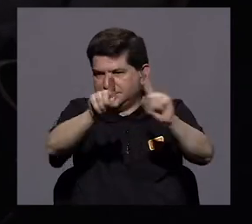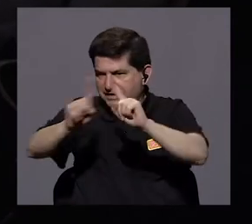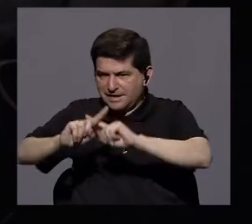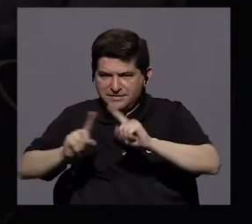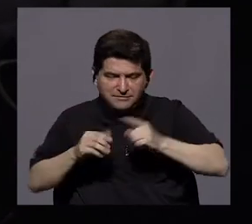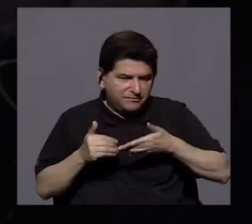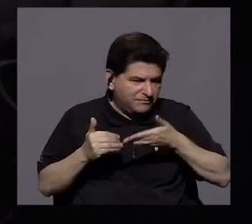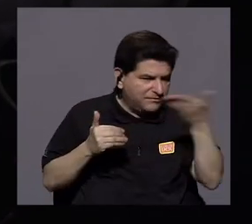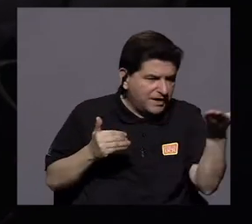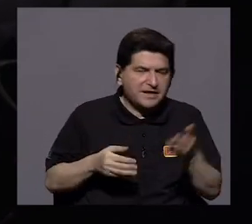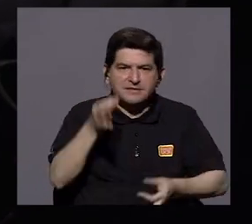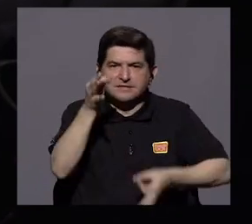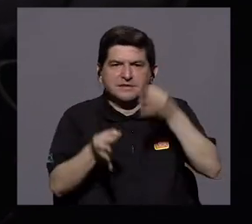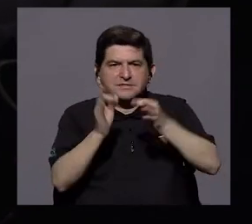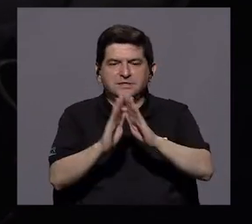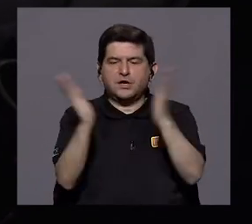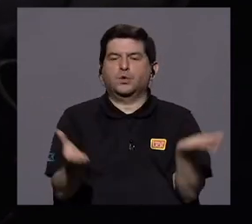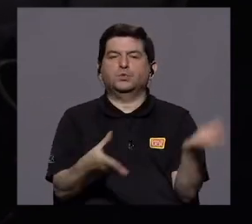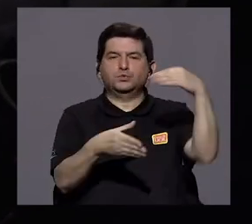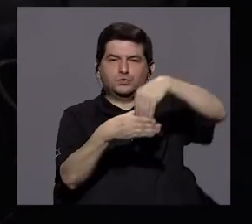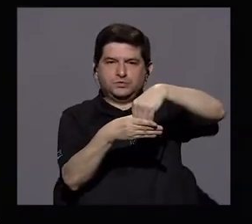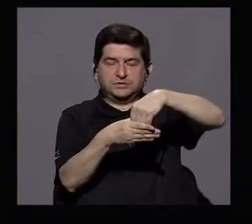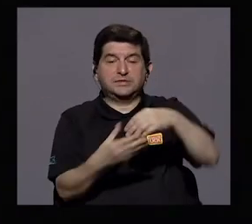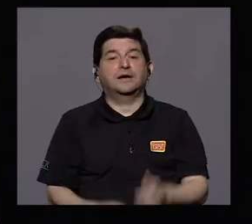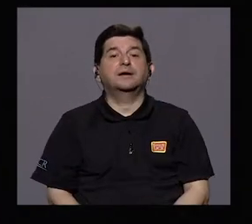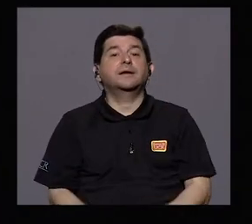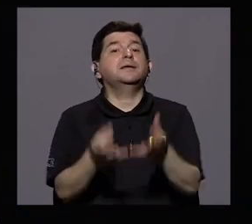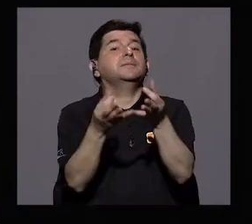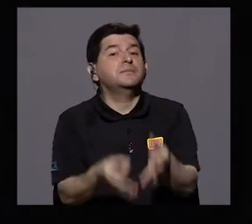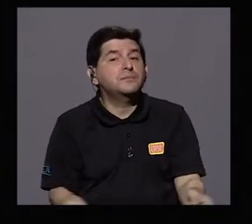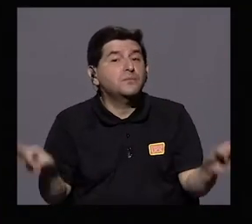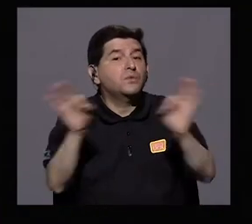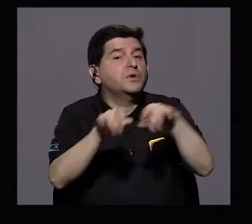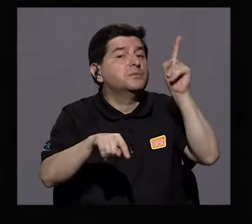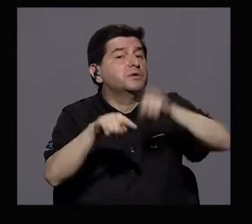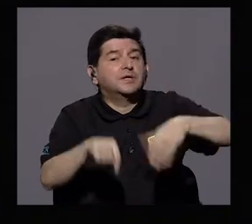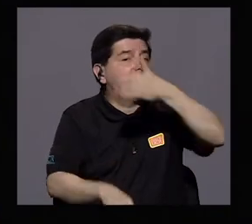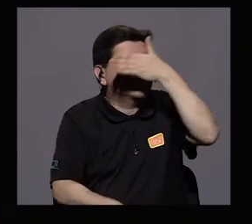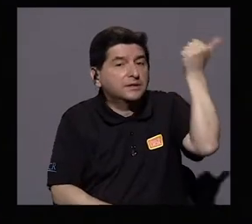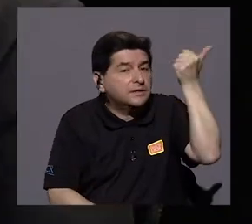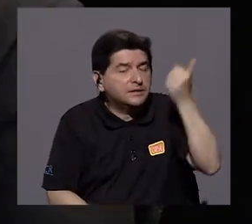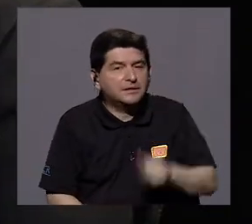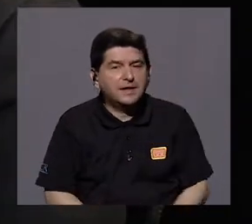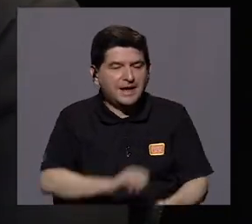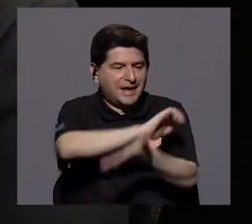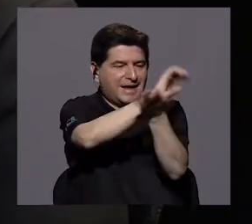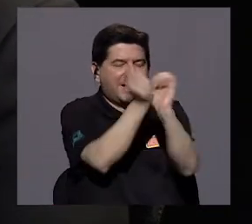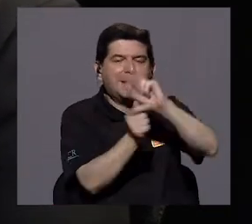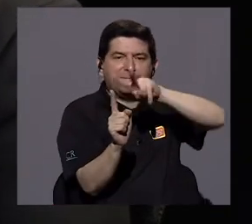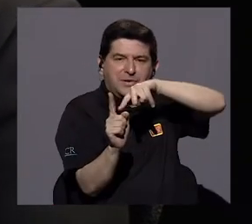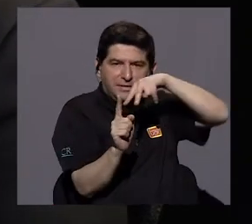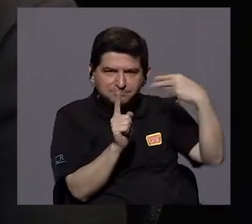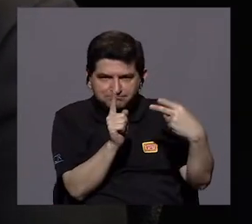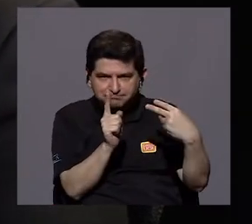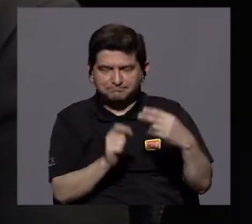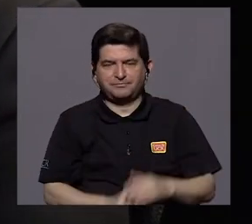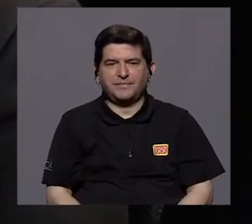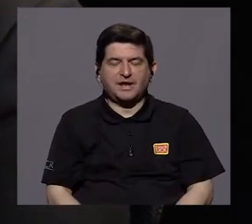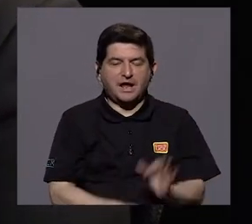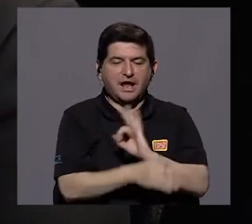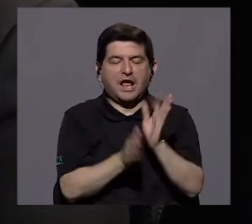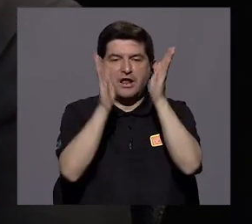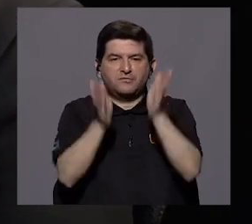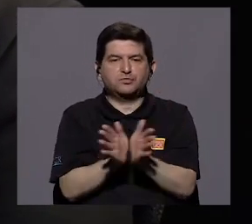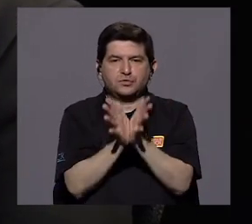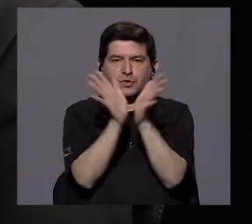los distintos elementos de la justicia abierta. Y algo fundamental que no debemos olvidar, es un cambio de paradigma en